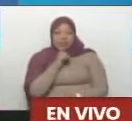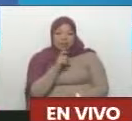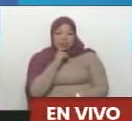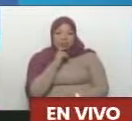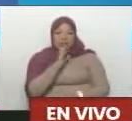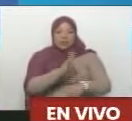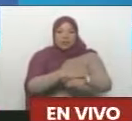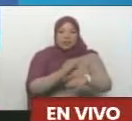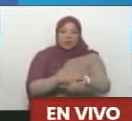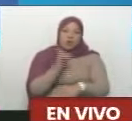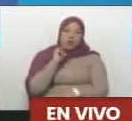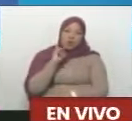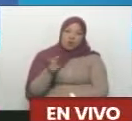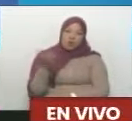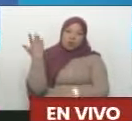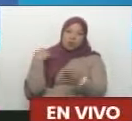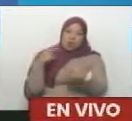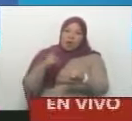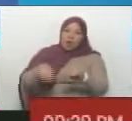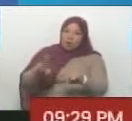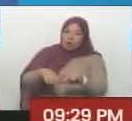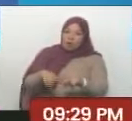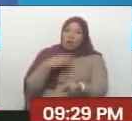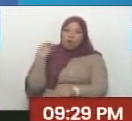Ya era famoso, porque él es famoso de chiquito.